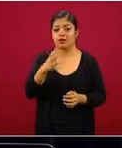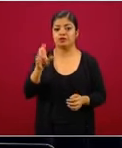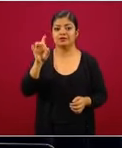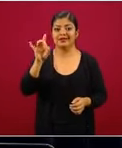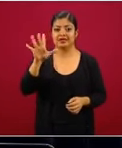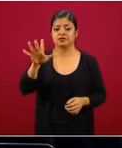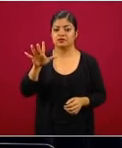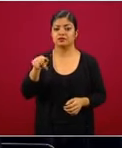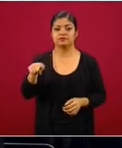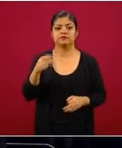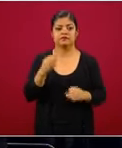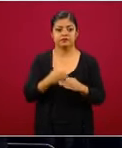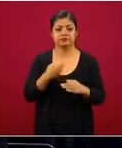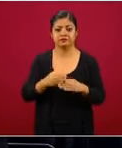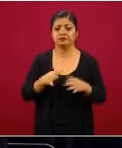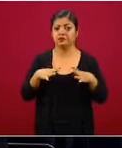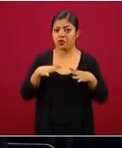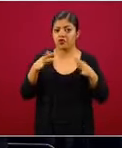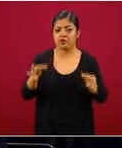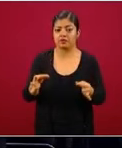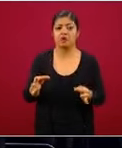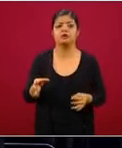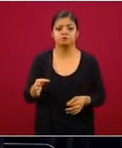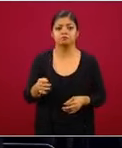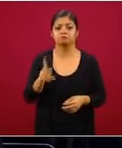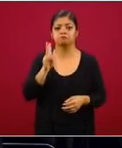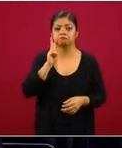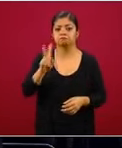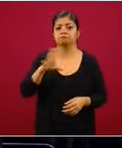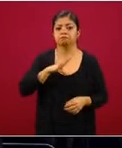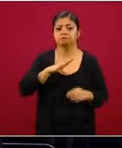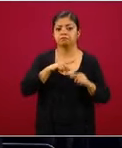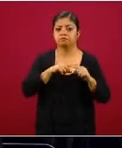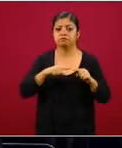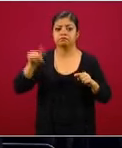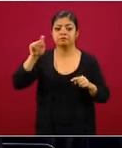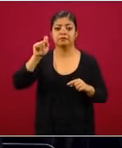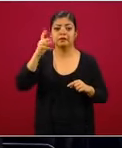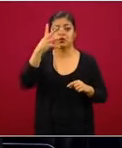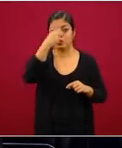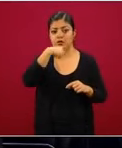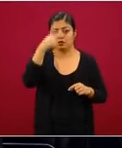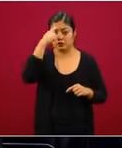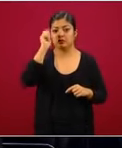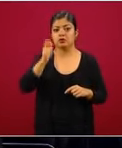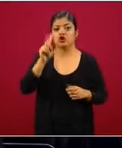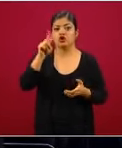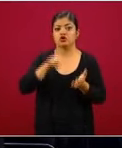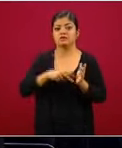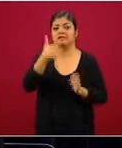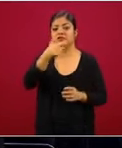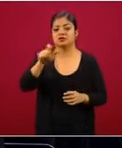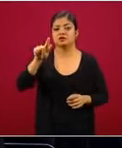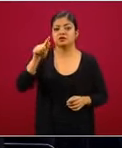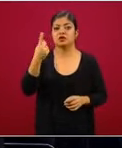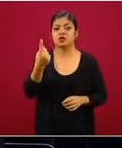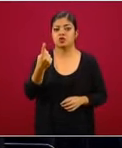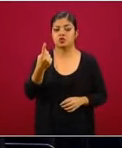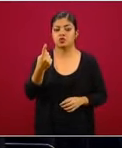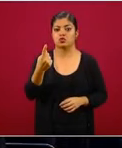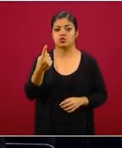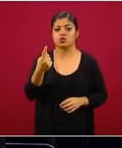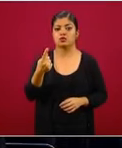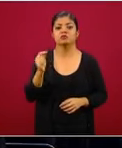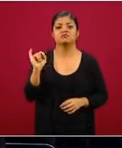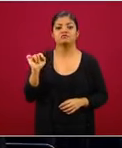93.435 que hasta el momento se han confirmado, y vemos el incremento que hubo en las últimas 24 horas, 2.771 casos que